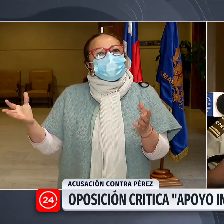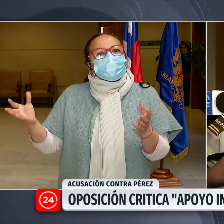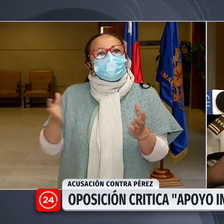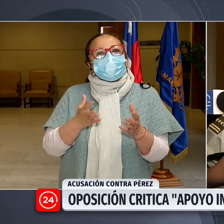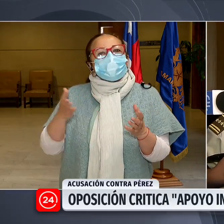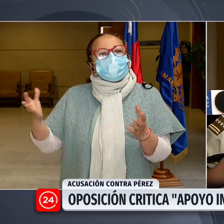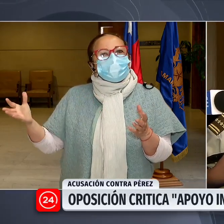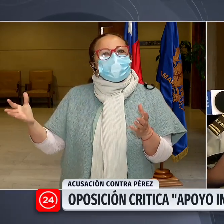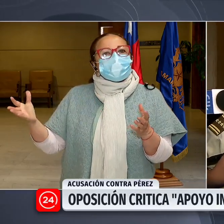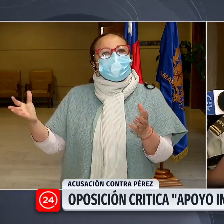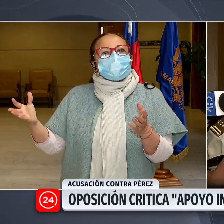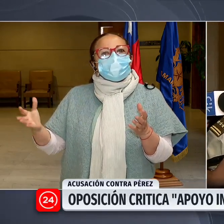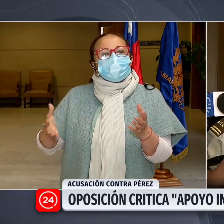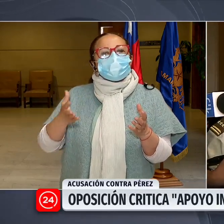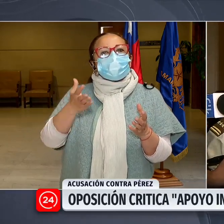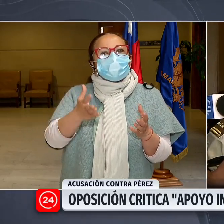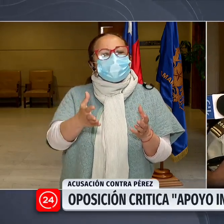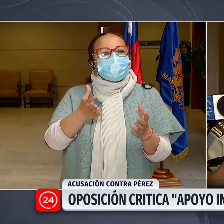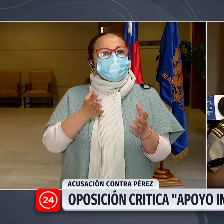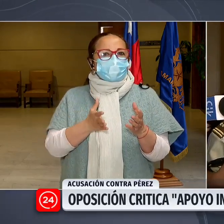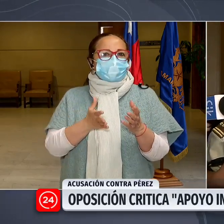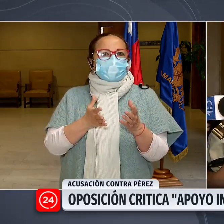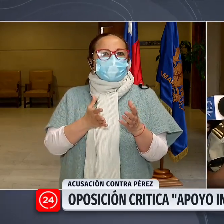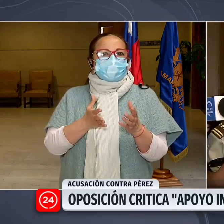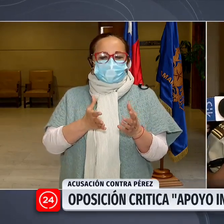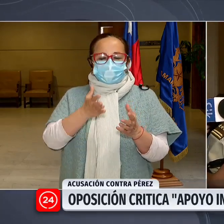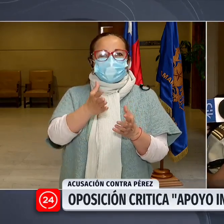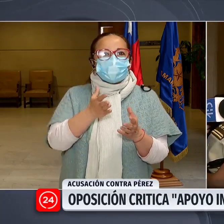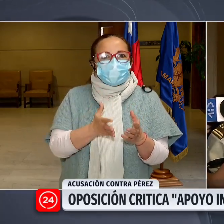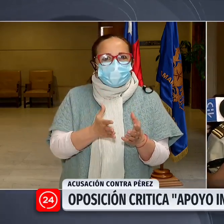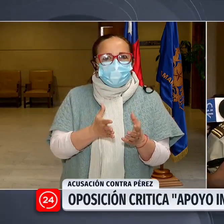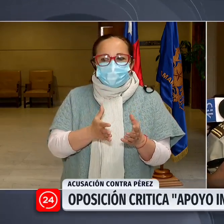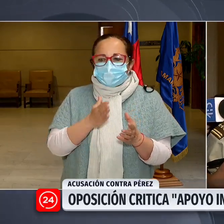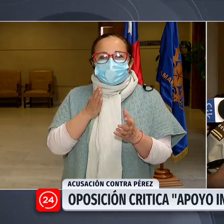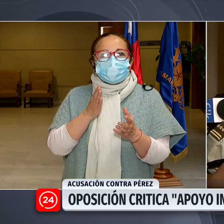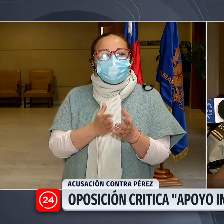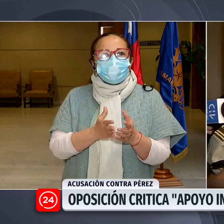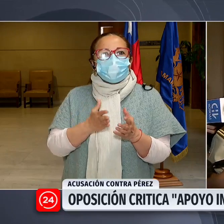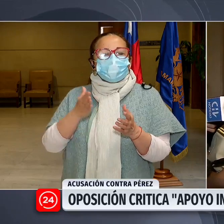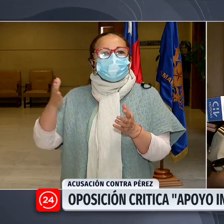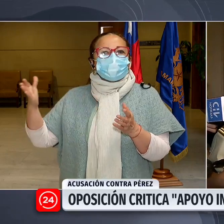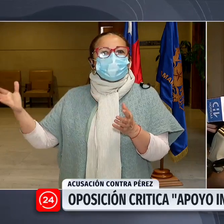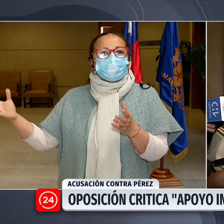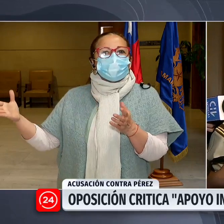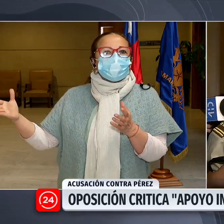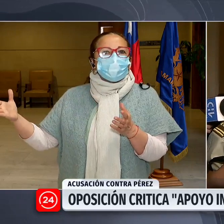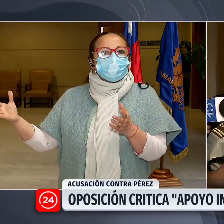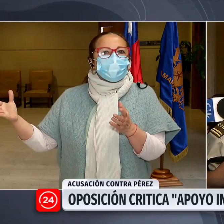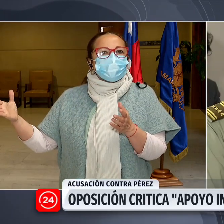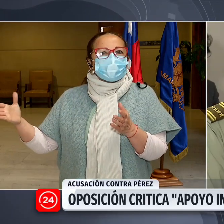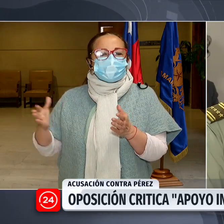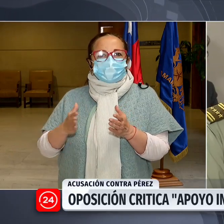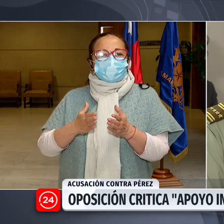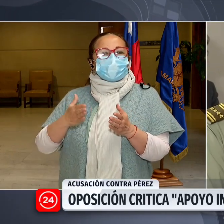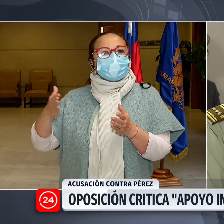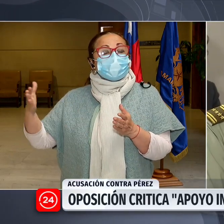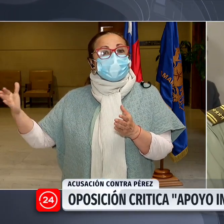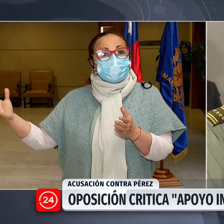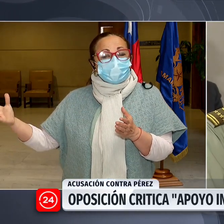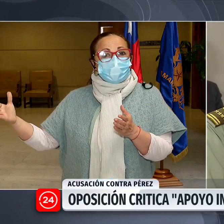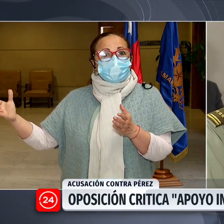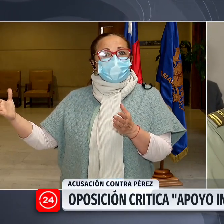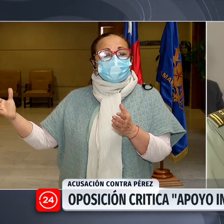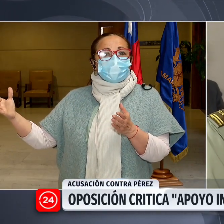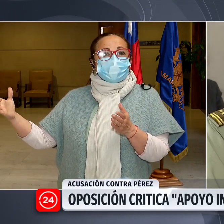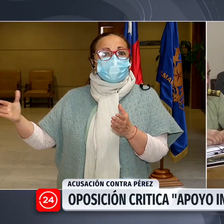que diga, ¿no es cierto?, Carabinero y el Ministerio del Interior es que respaldan el funcionamiento de Carabinero, pero además de eso, que la única alternativa que ellos encuentran para